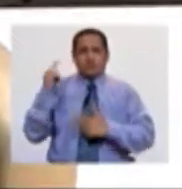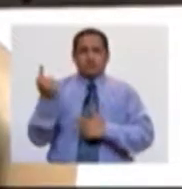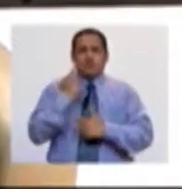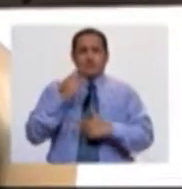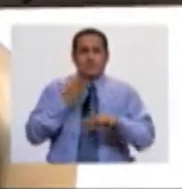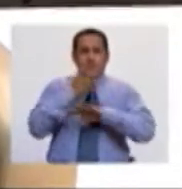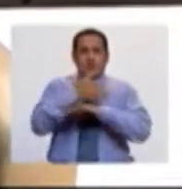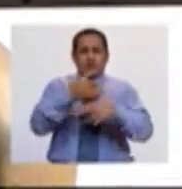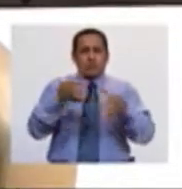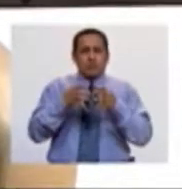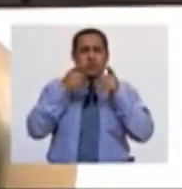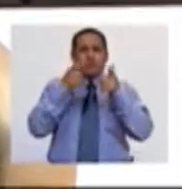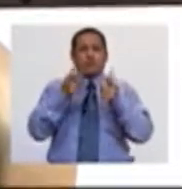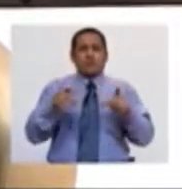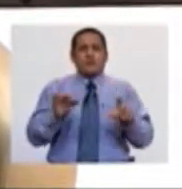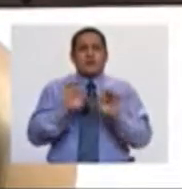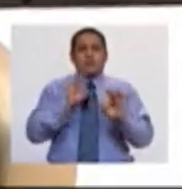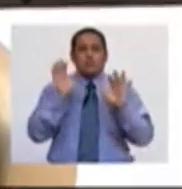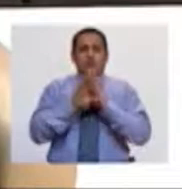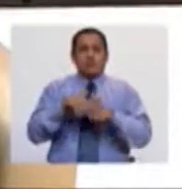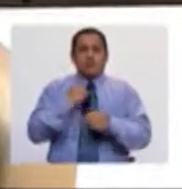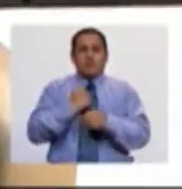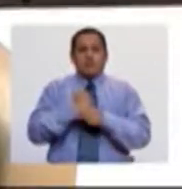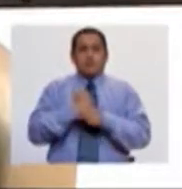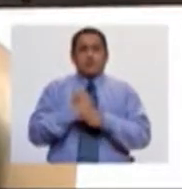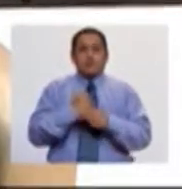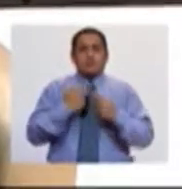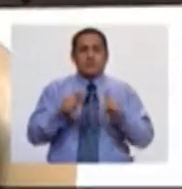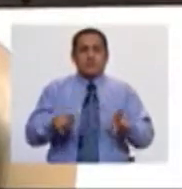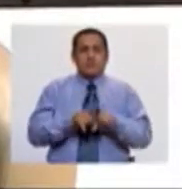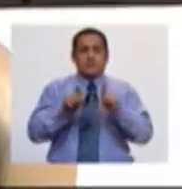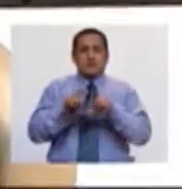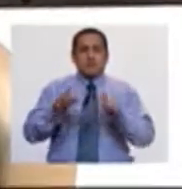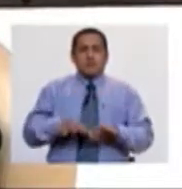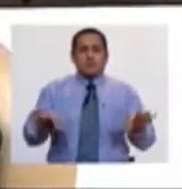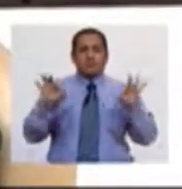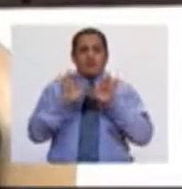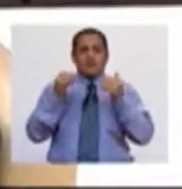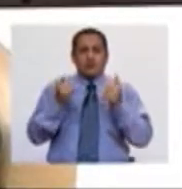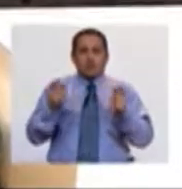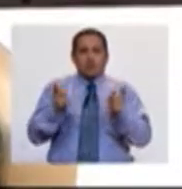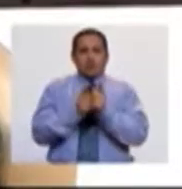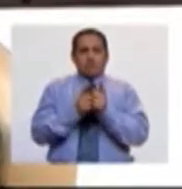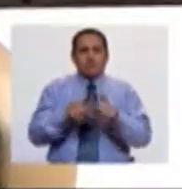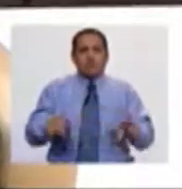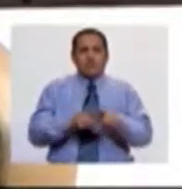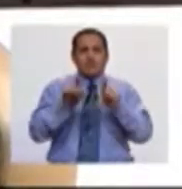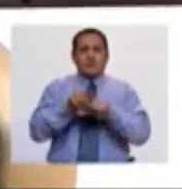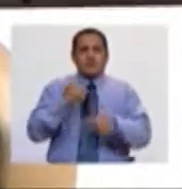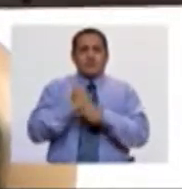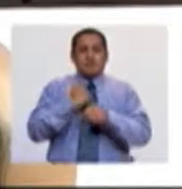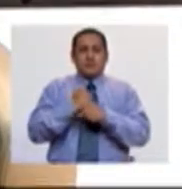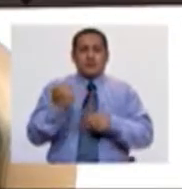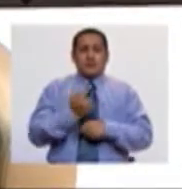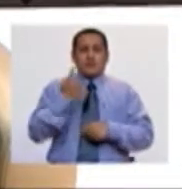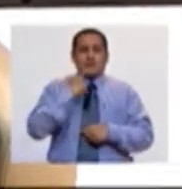únicamente a las bases, a dar seguridad en las bases, a tareas logísticas, pero las tareas fundamentales, las tareas core, digamos, las tareas